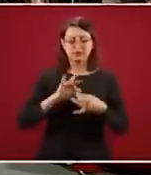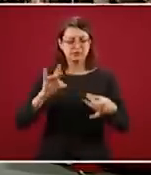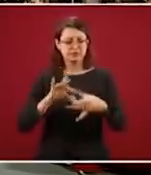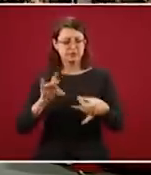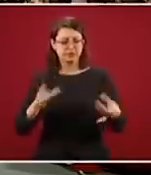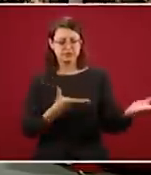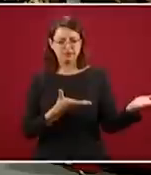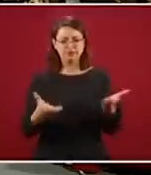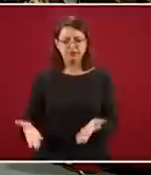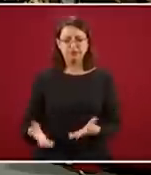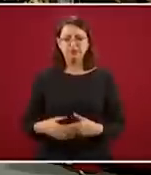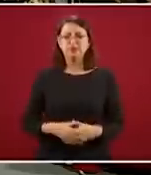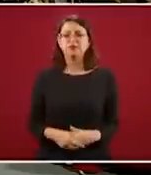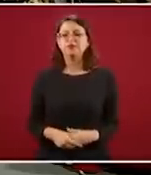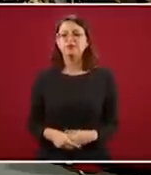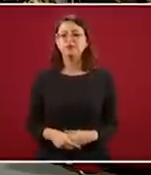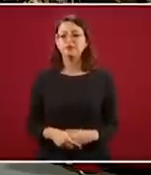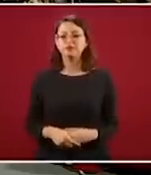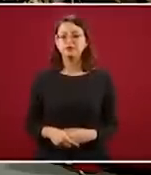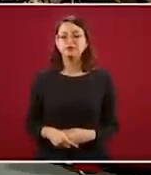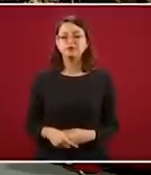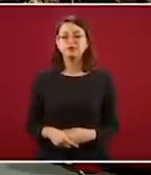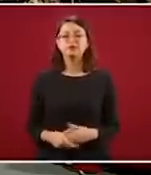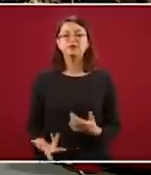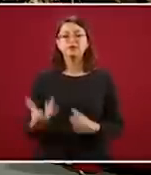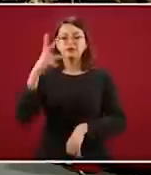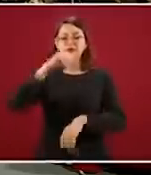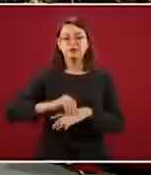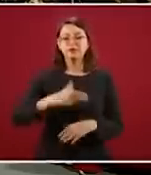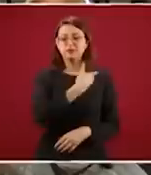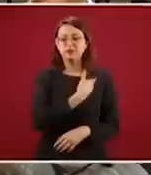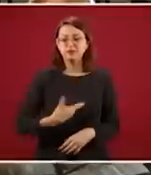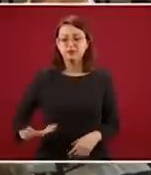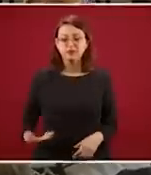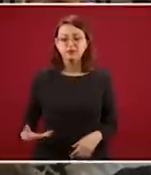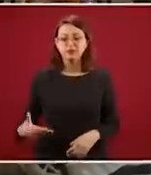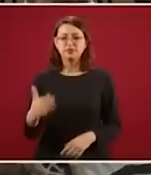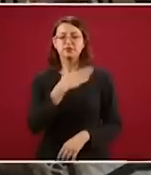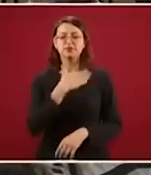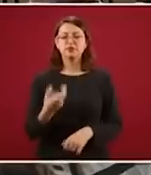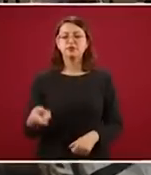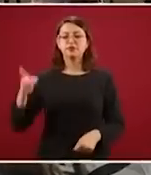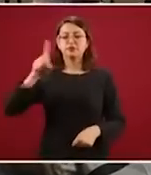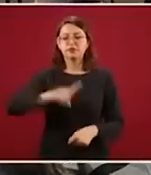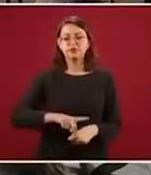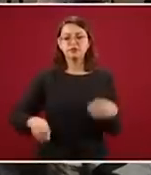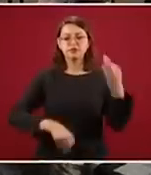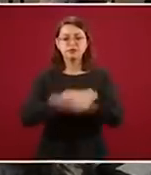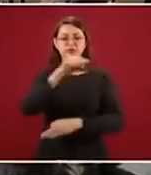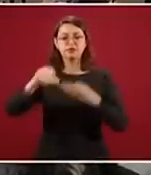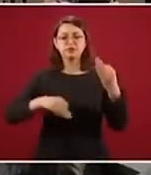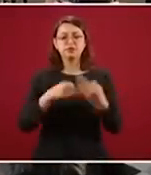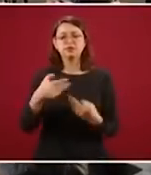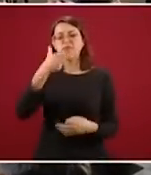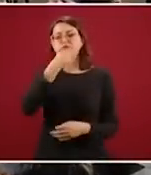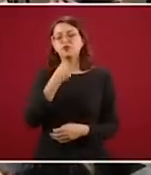Con su permiso, señor presidente, muy buenos días a todas y a todos